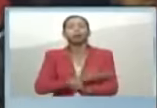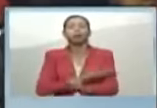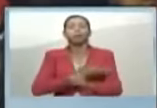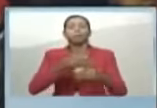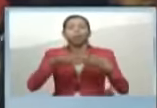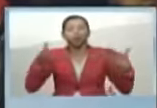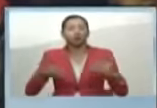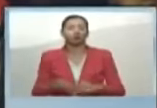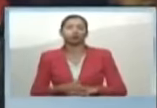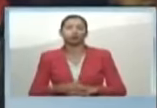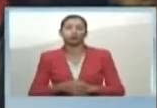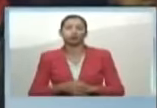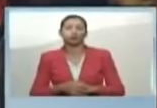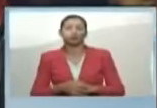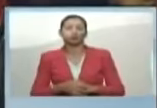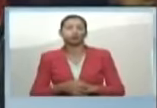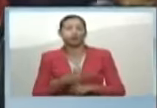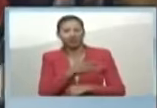nuestras propuestas.